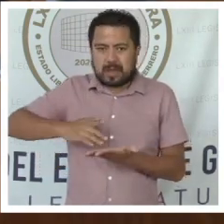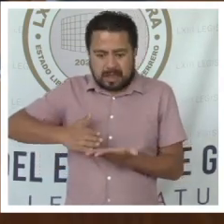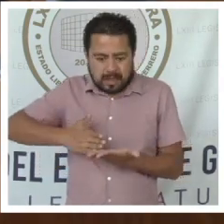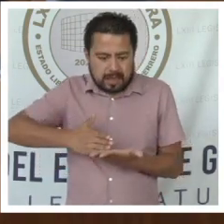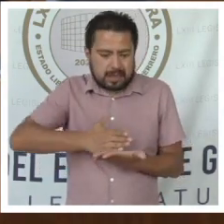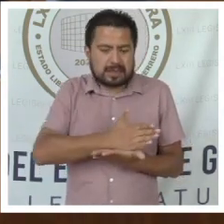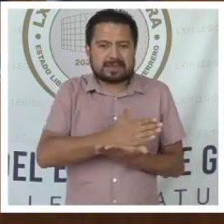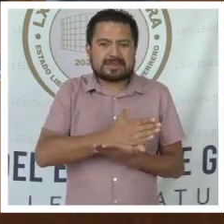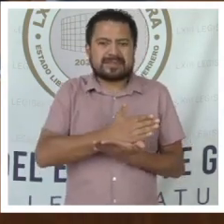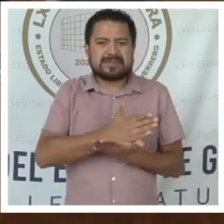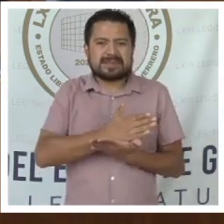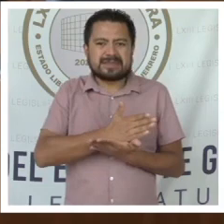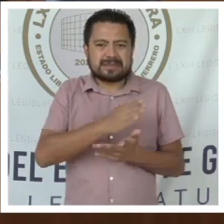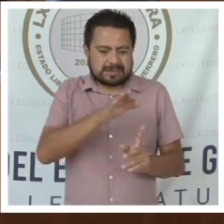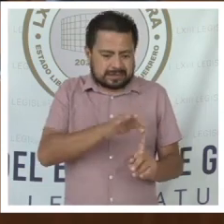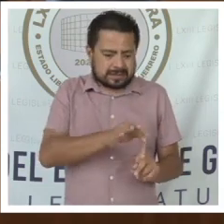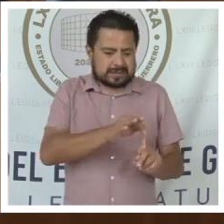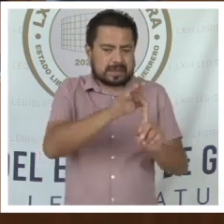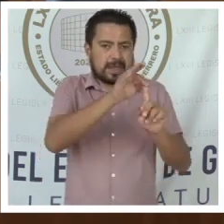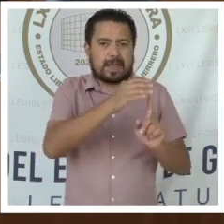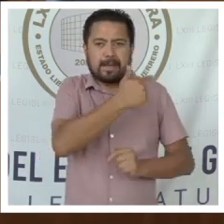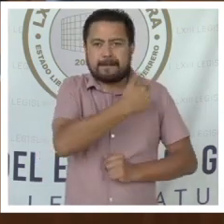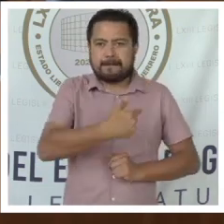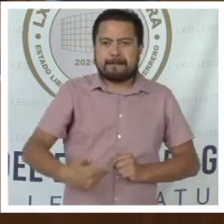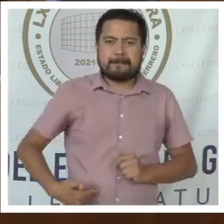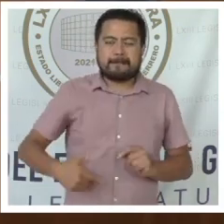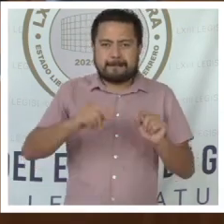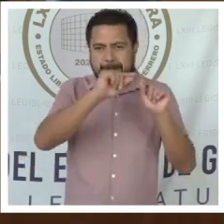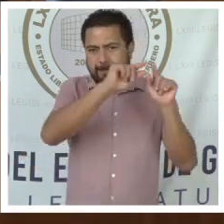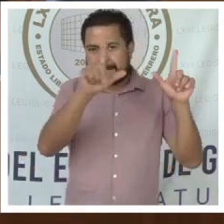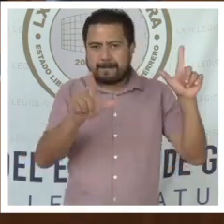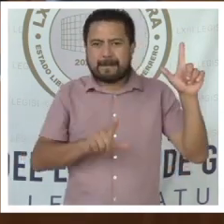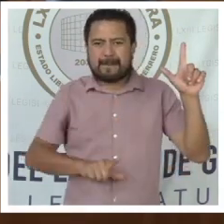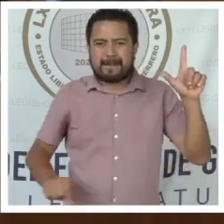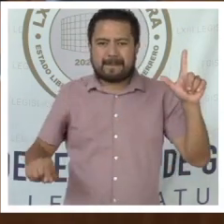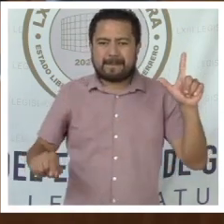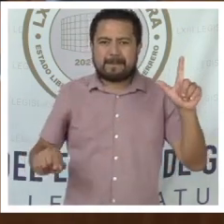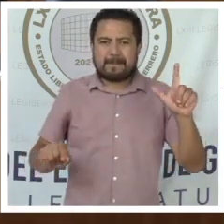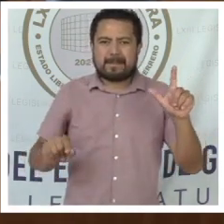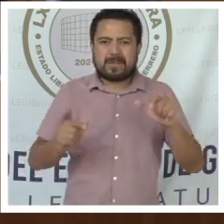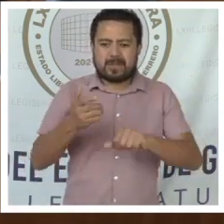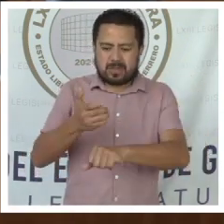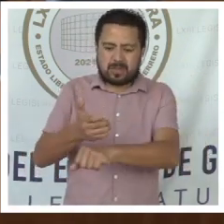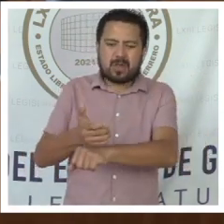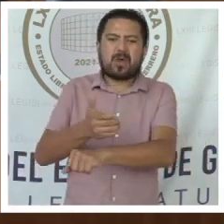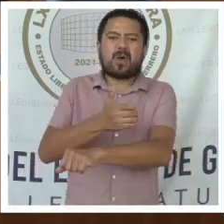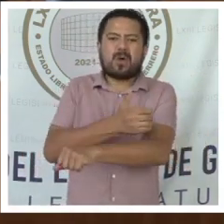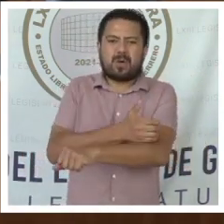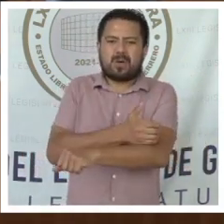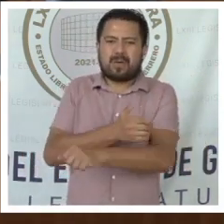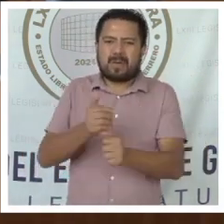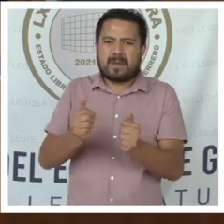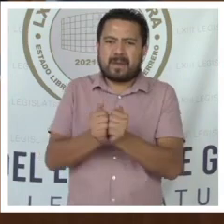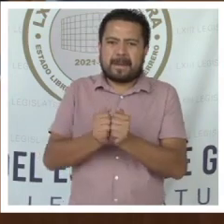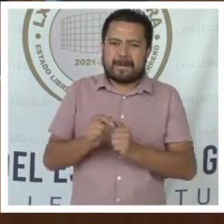a la presidencia de la República de nuestro país con nuestro compañero